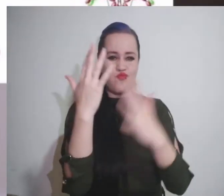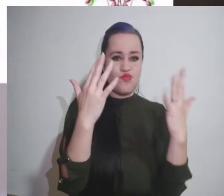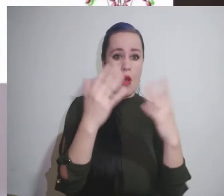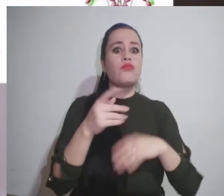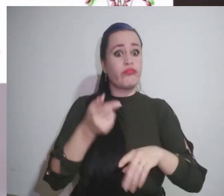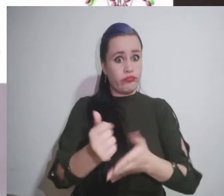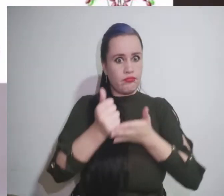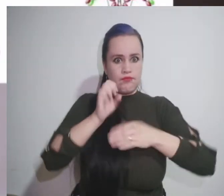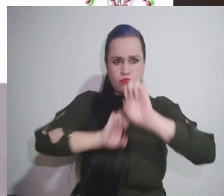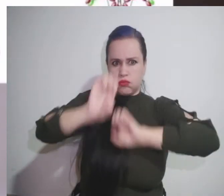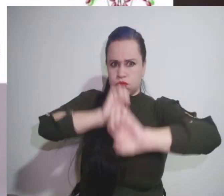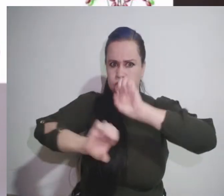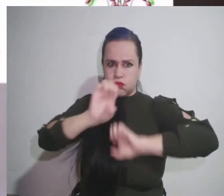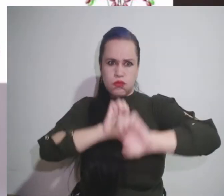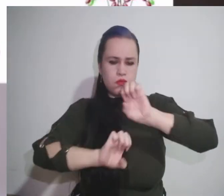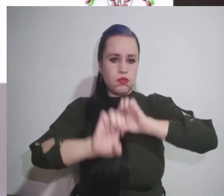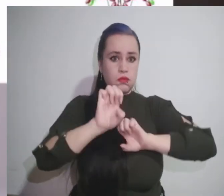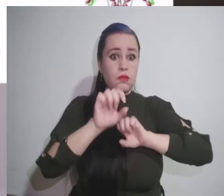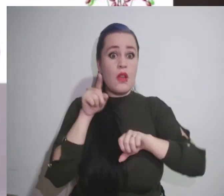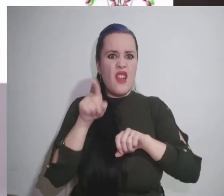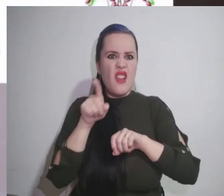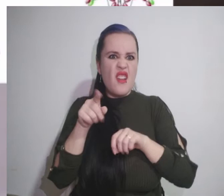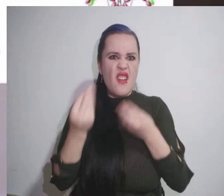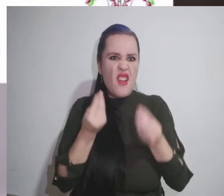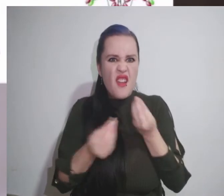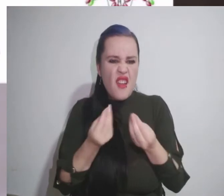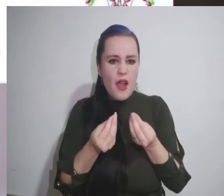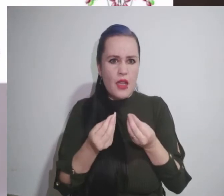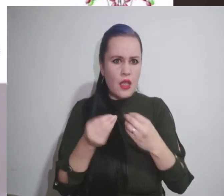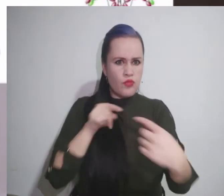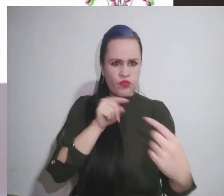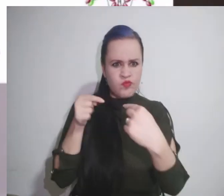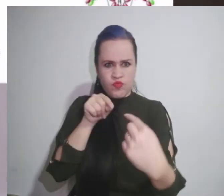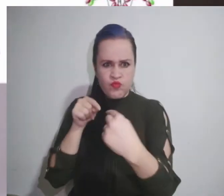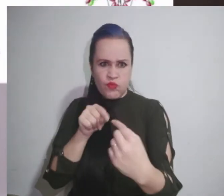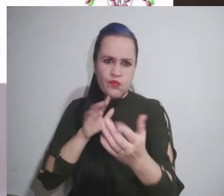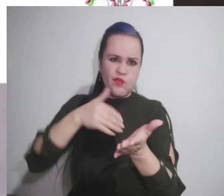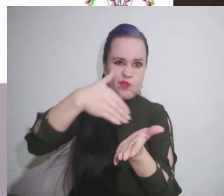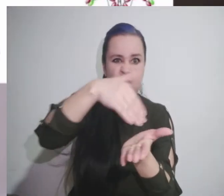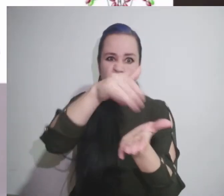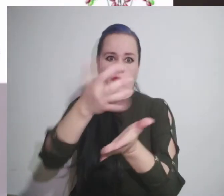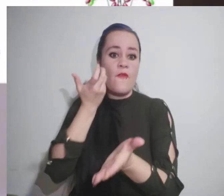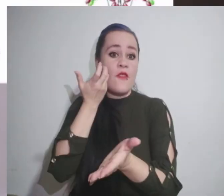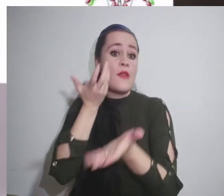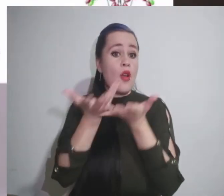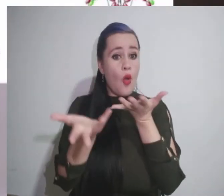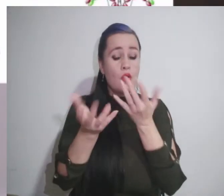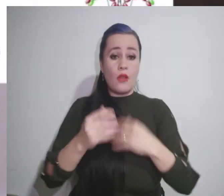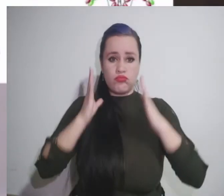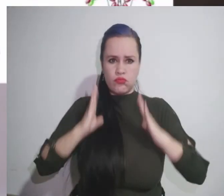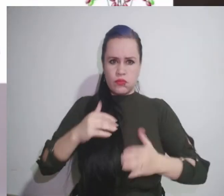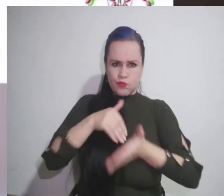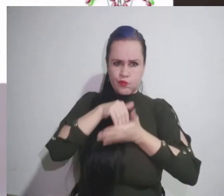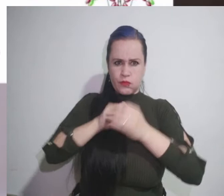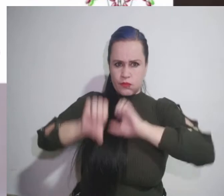la defensa de nuestro organismo, como es el caso de las inmunoglobulinas, mejor conocidas como anticuerpos, que actúan en